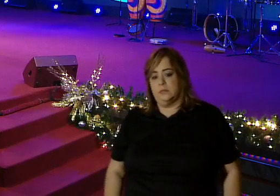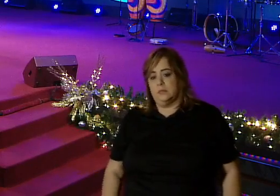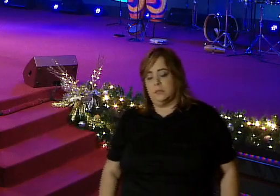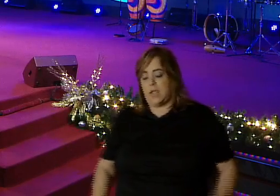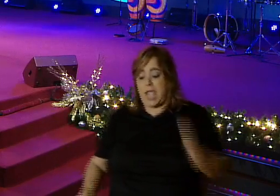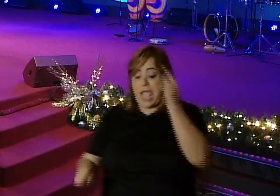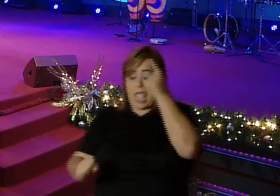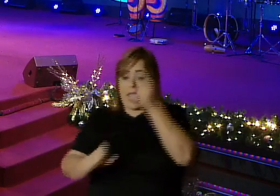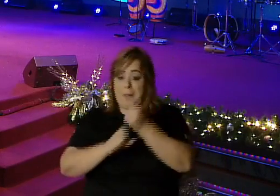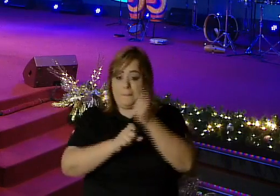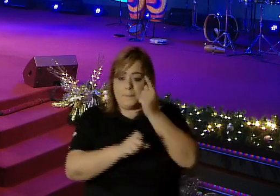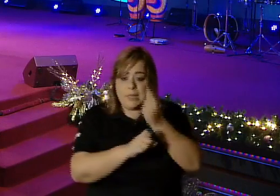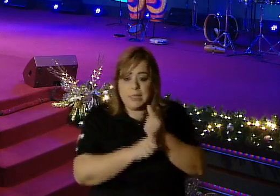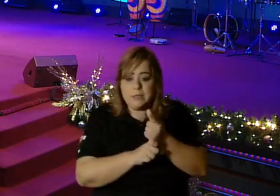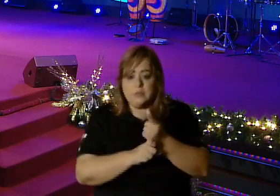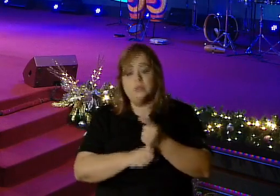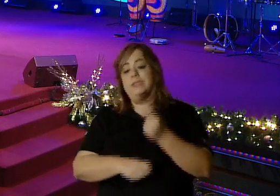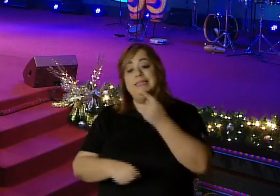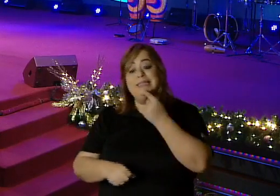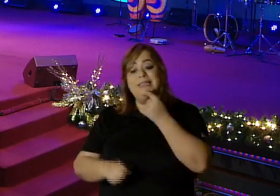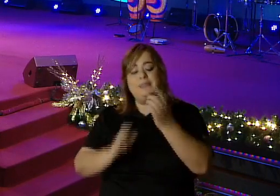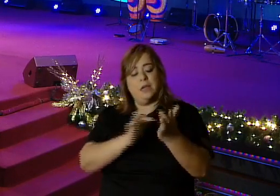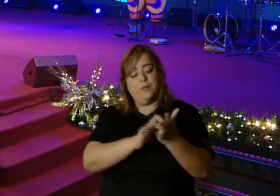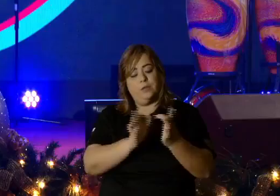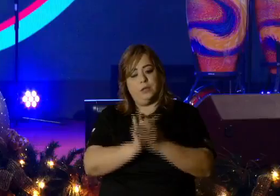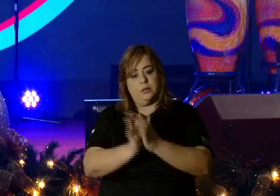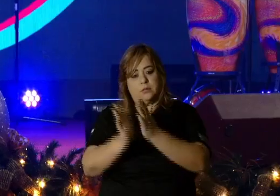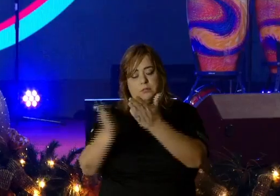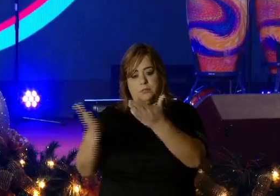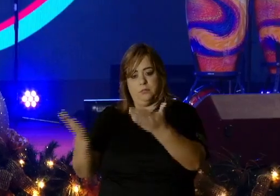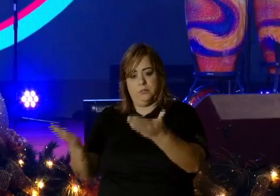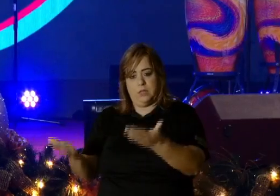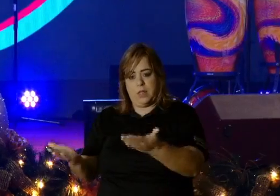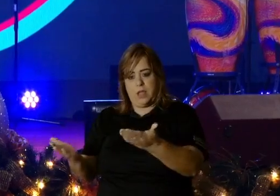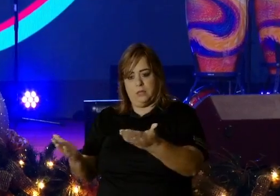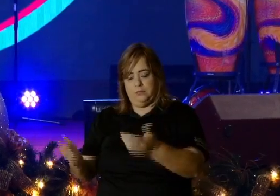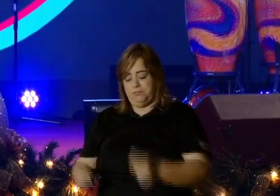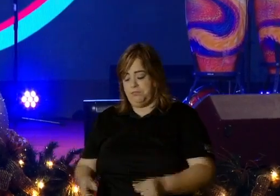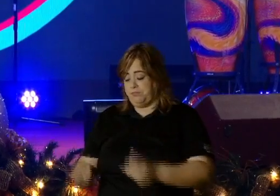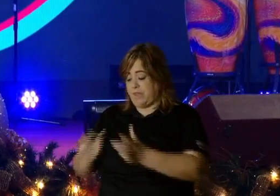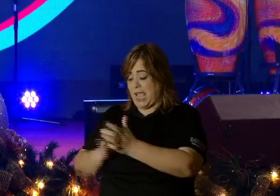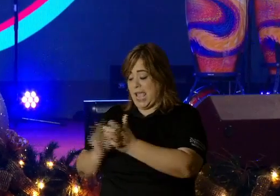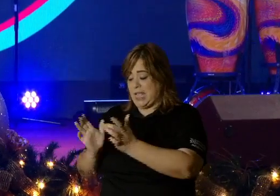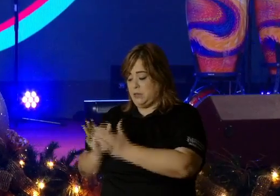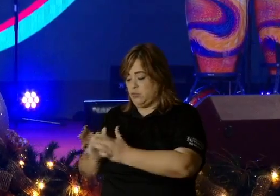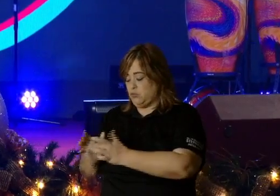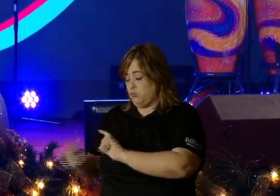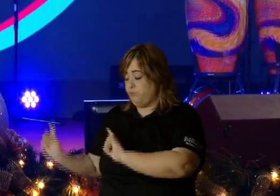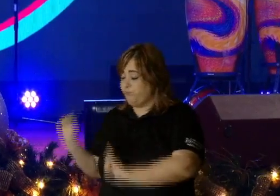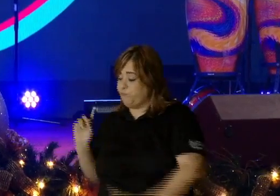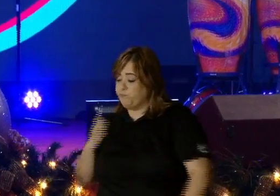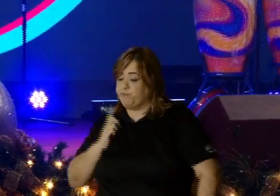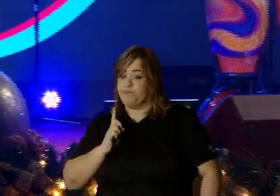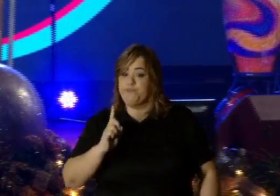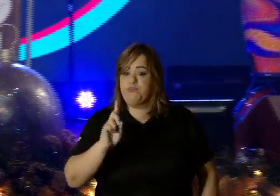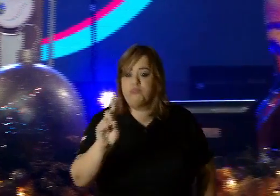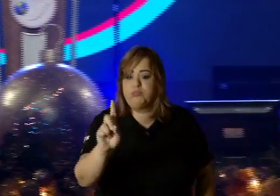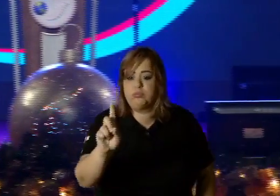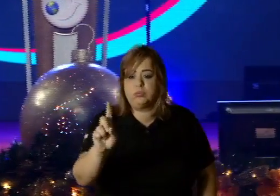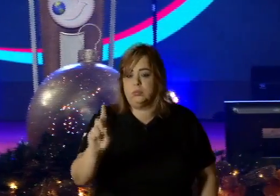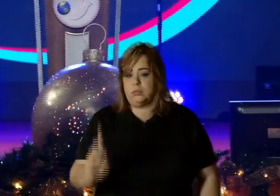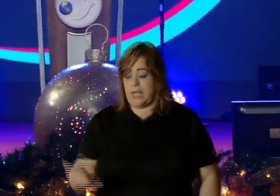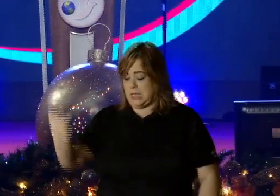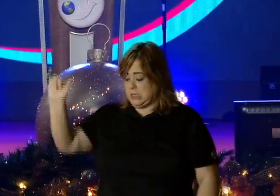Hermanos queridos, dice la Biblia que en vez de salir corriendo Jesús para donde Lázaro